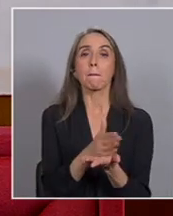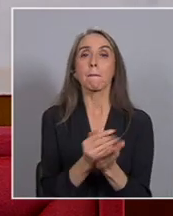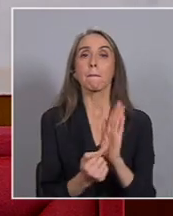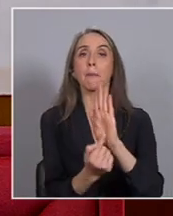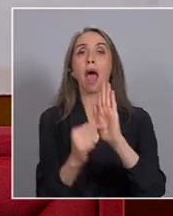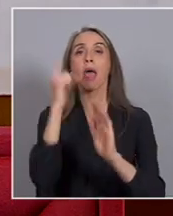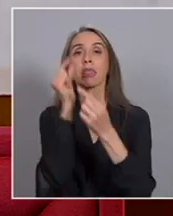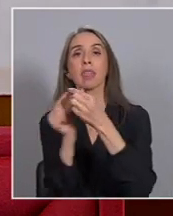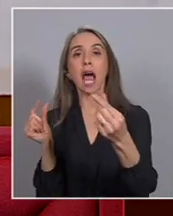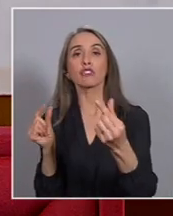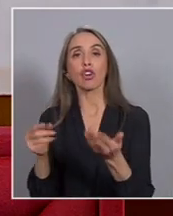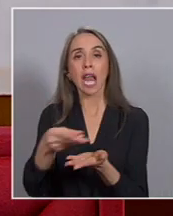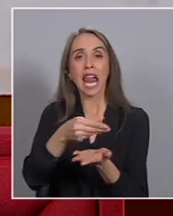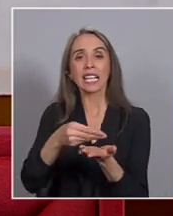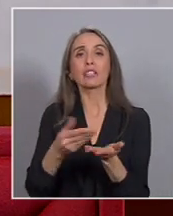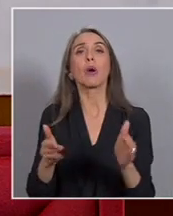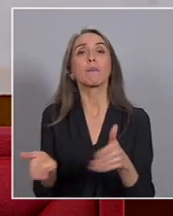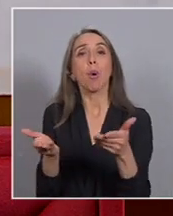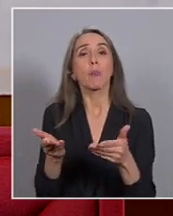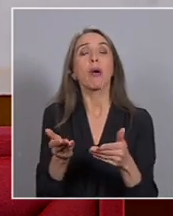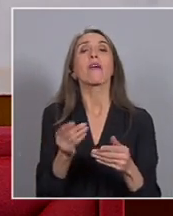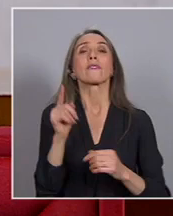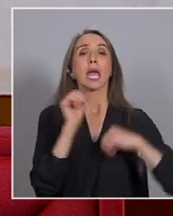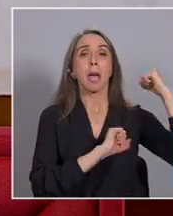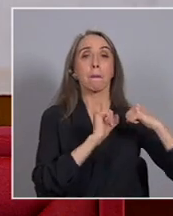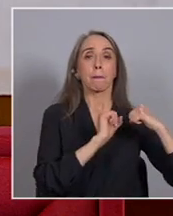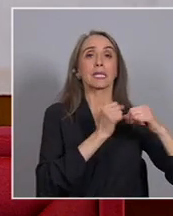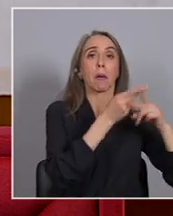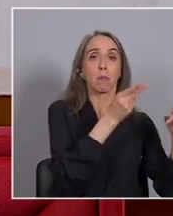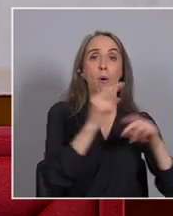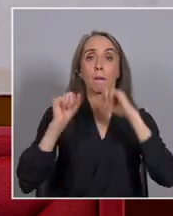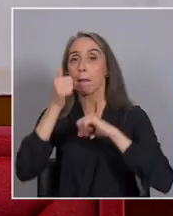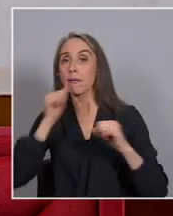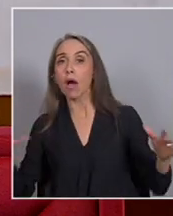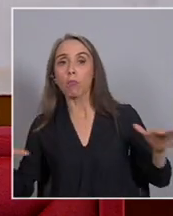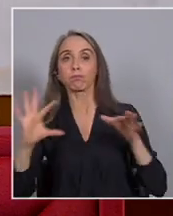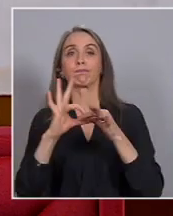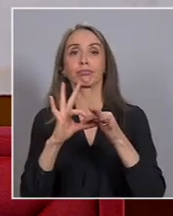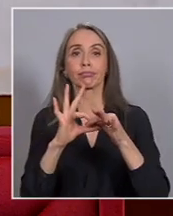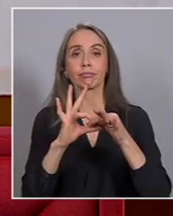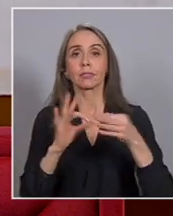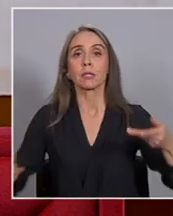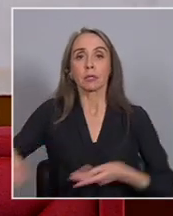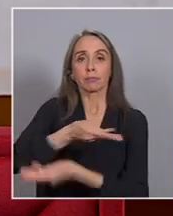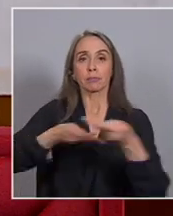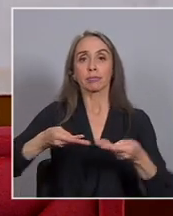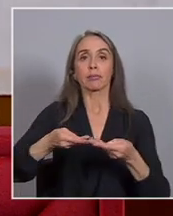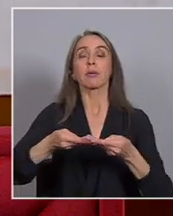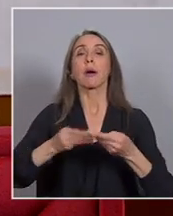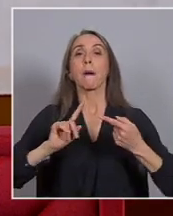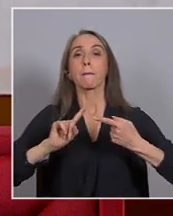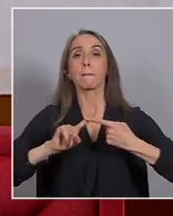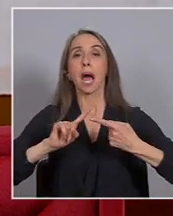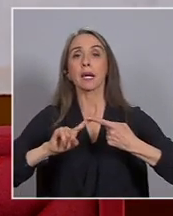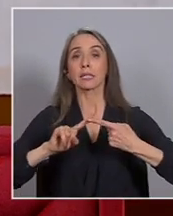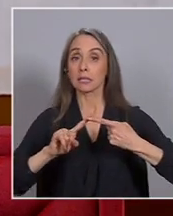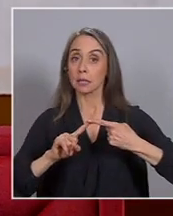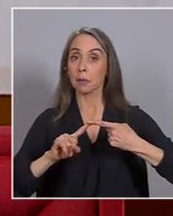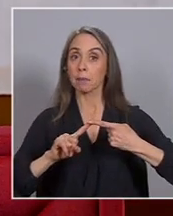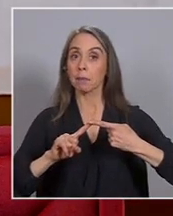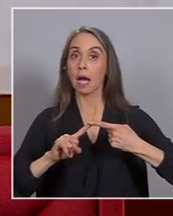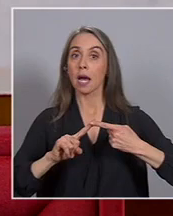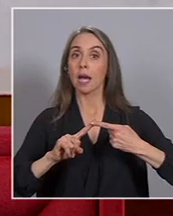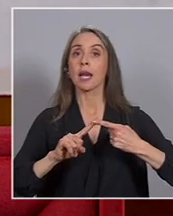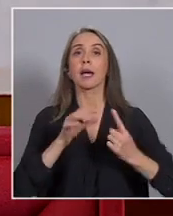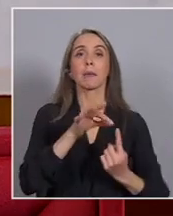Litio, que promueve alianzas público-privadas que conjugan la participación de nuestra